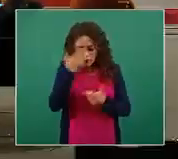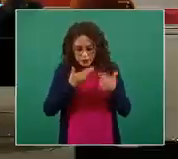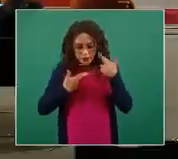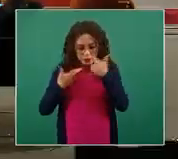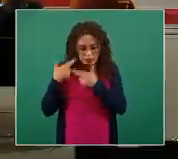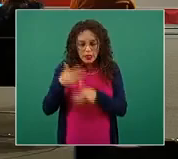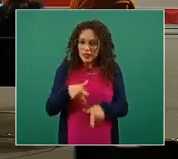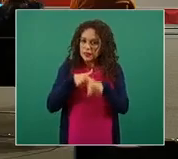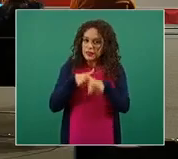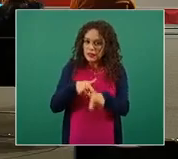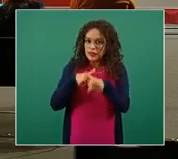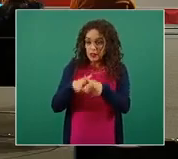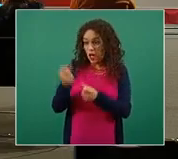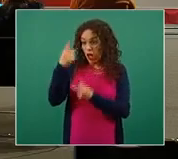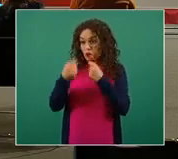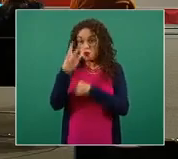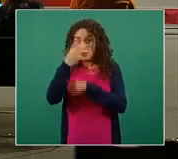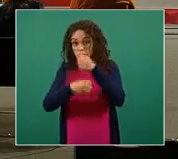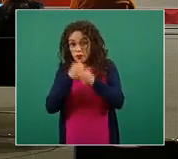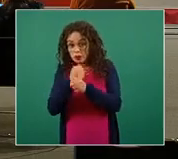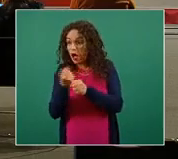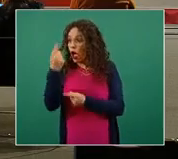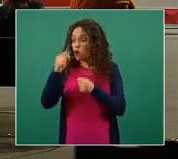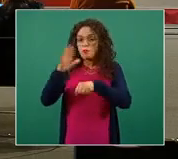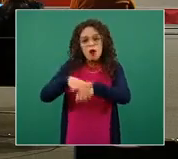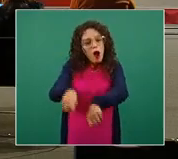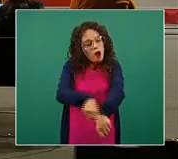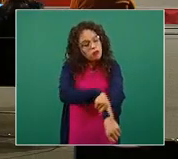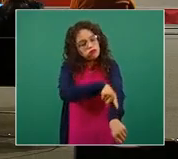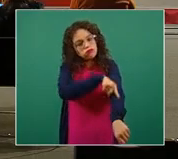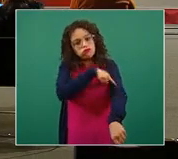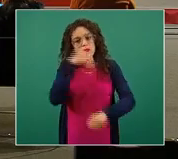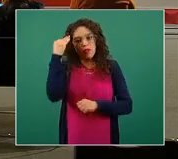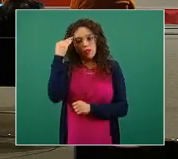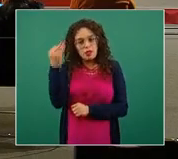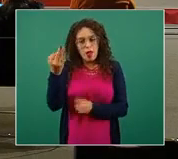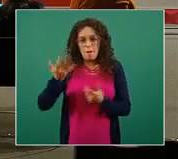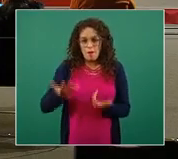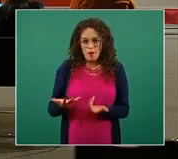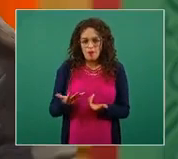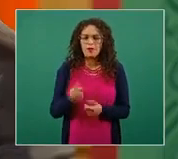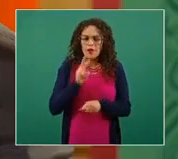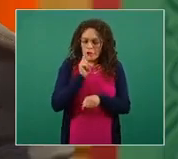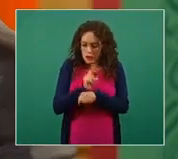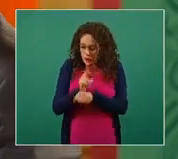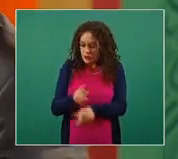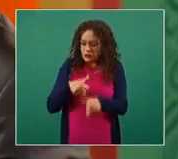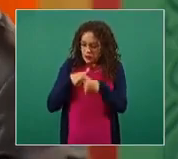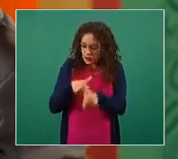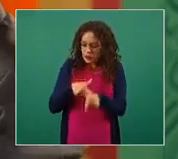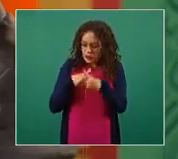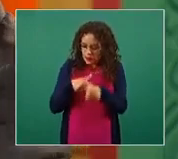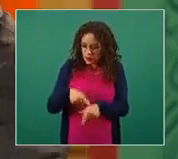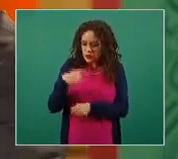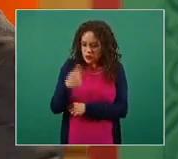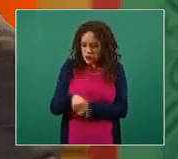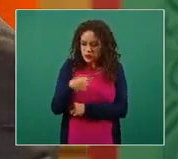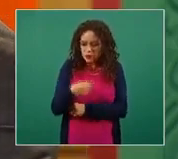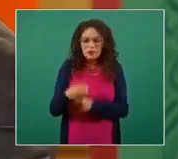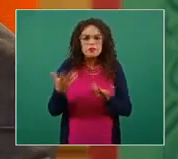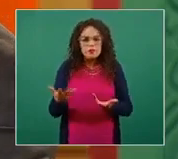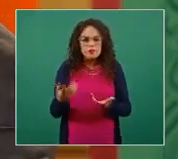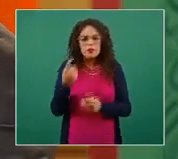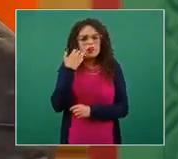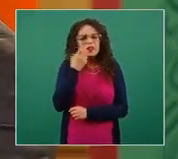algunos incluso más largos. ¿Qué quiere decir el seguimiento? ¿Qué quiere decir que al inicio del estudio se pone a